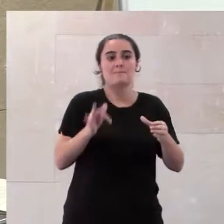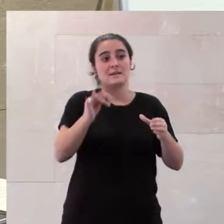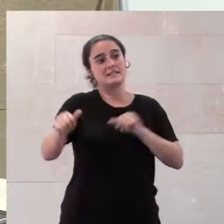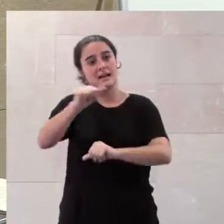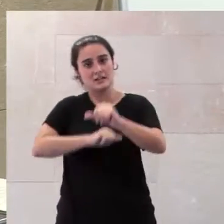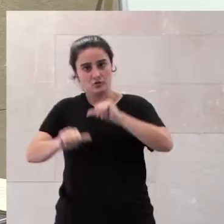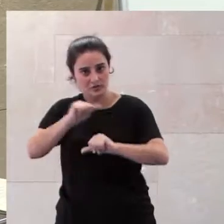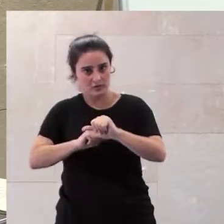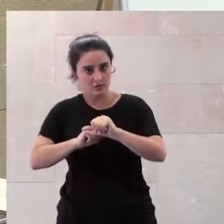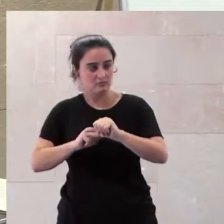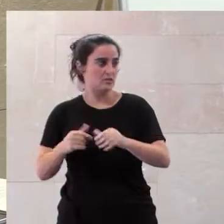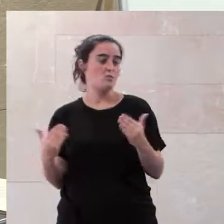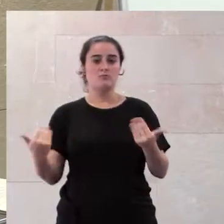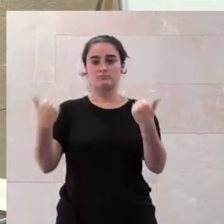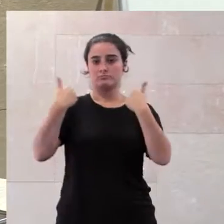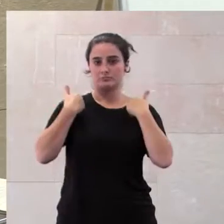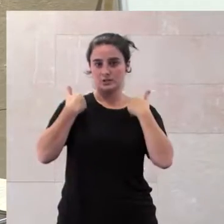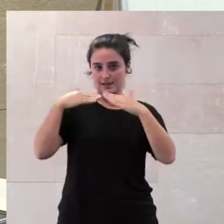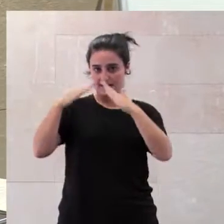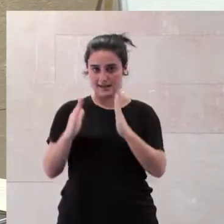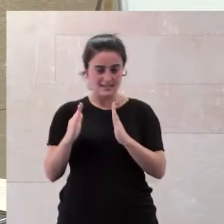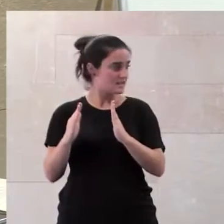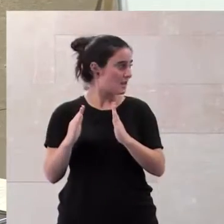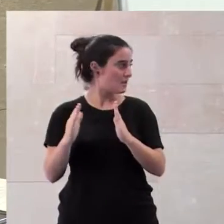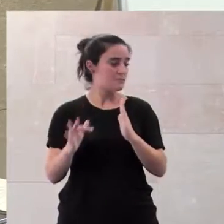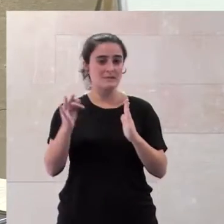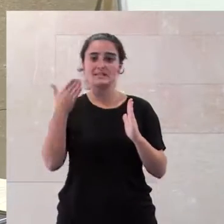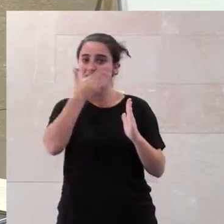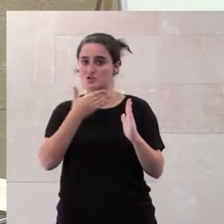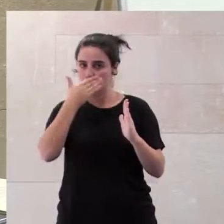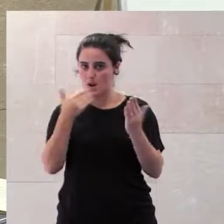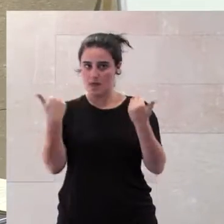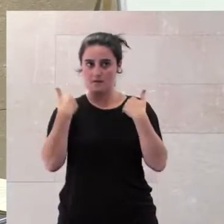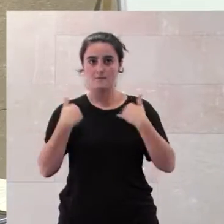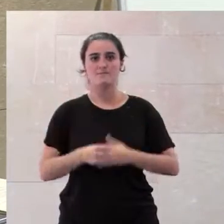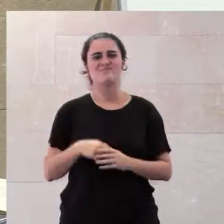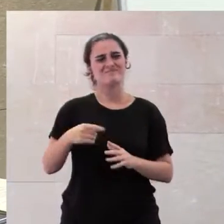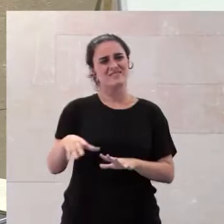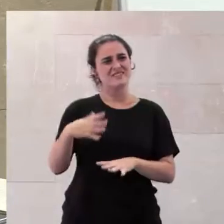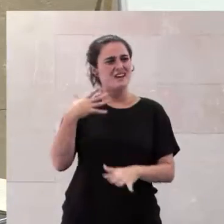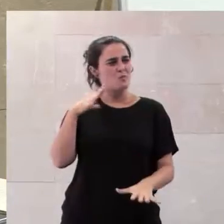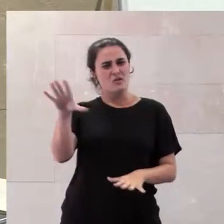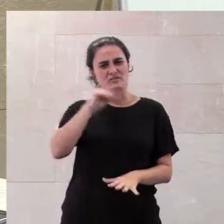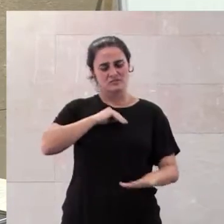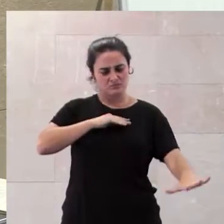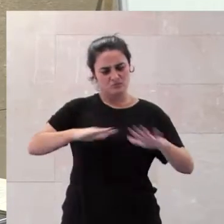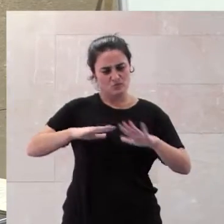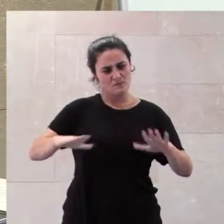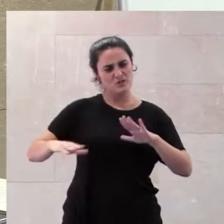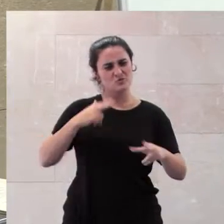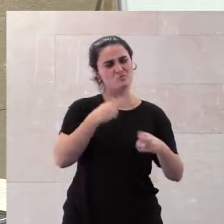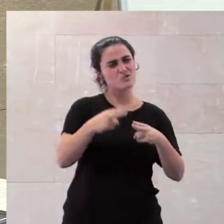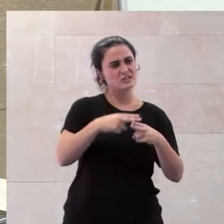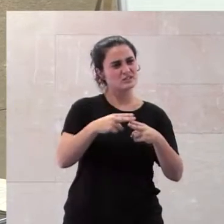gestión de la casa, ¿verdad? De la casa y de la escuela. Entiende el activismo político como el instrumento principal para